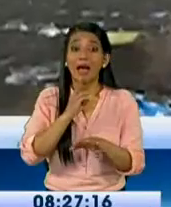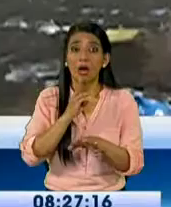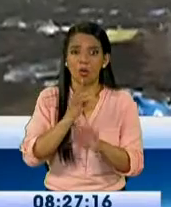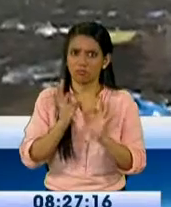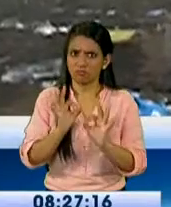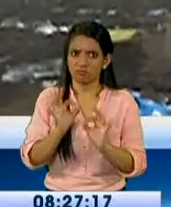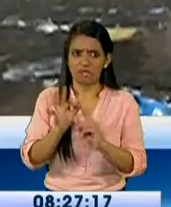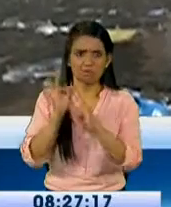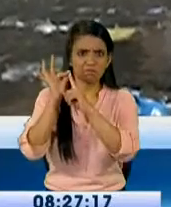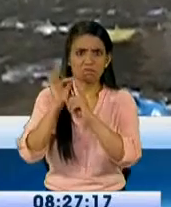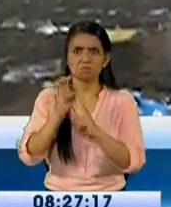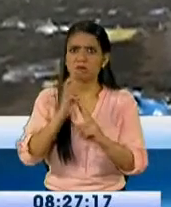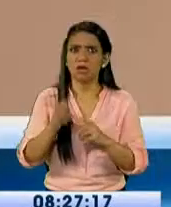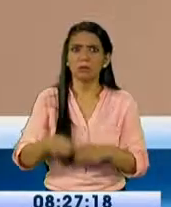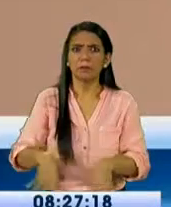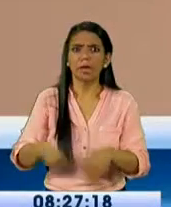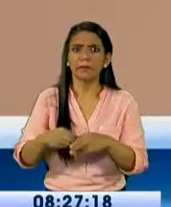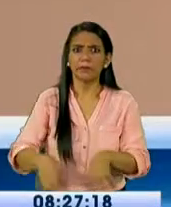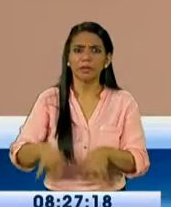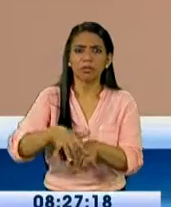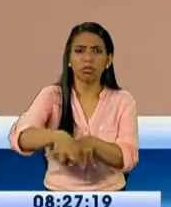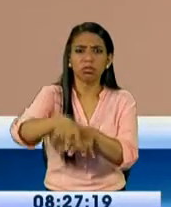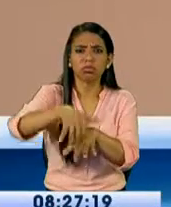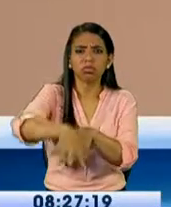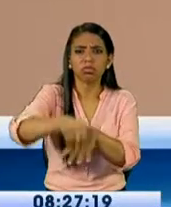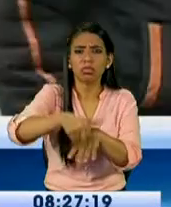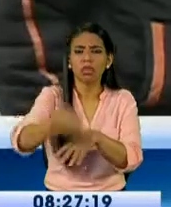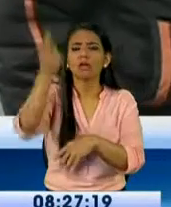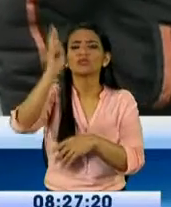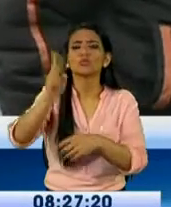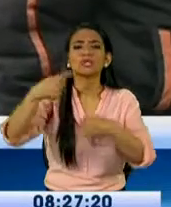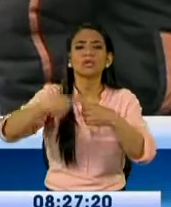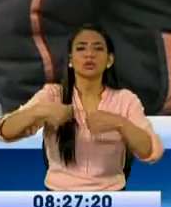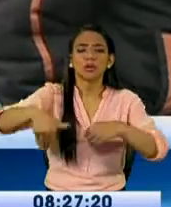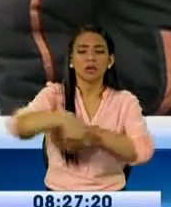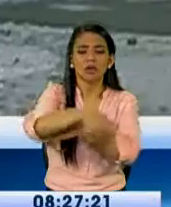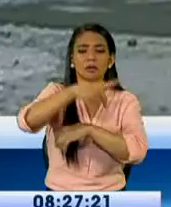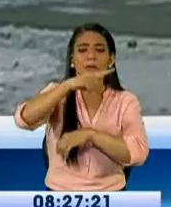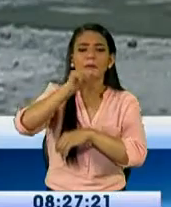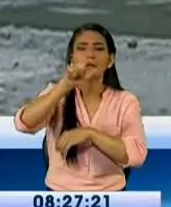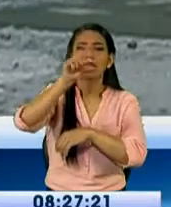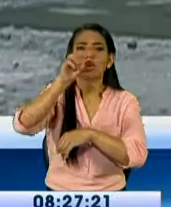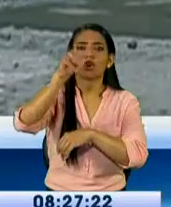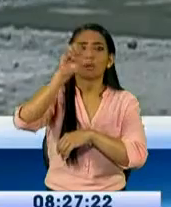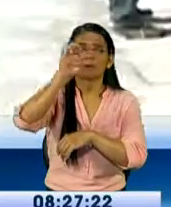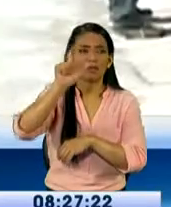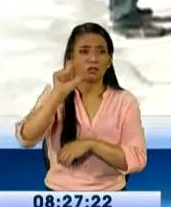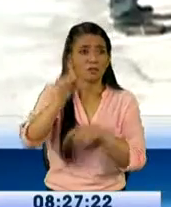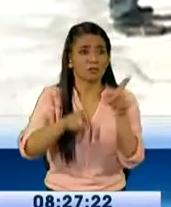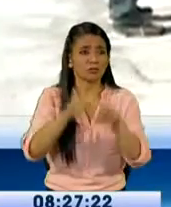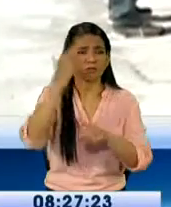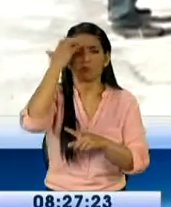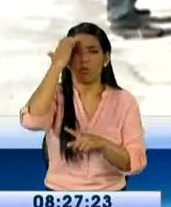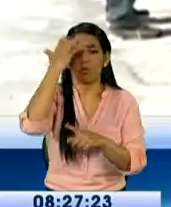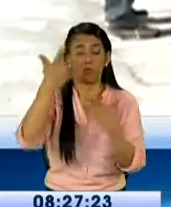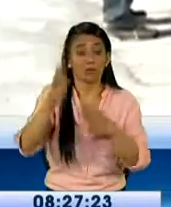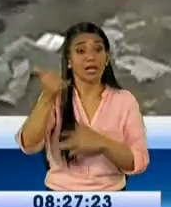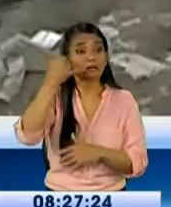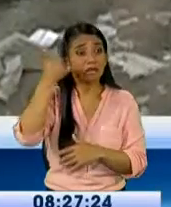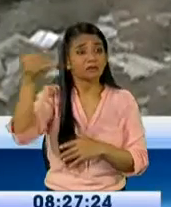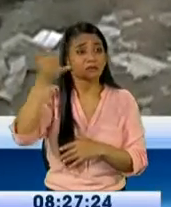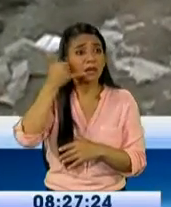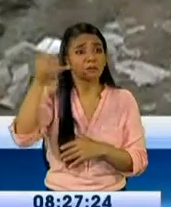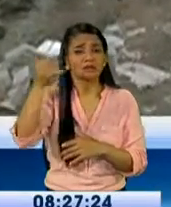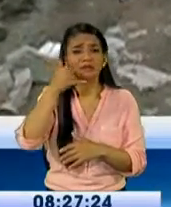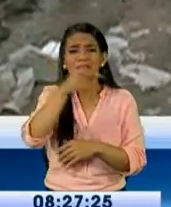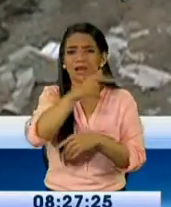estaba desperdiciando en la calle Diego de Palomino al sur de la ciudad. Los moradores estaban bastante preocupados pues habían llamado en varias ocasiones para